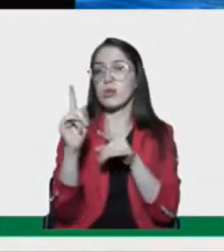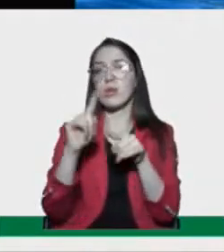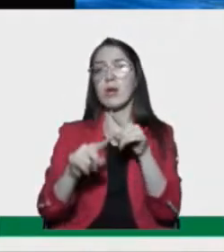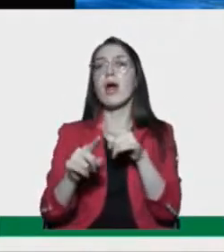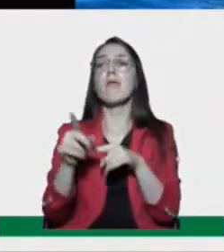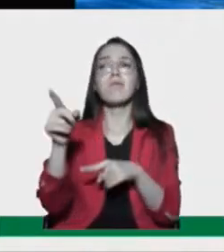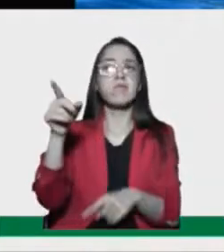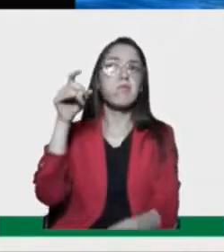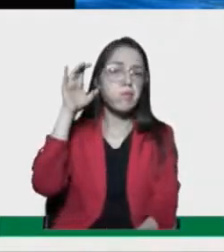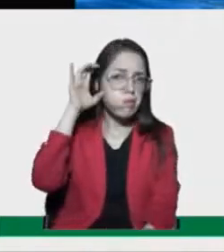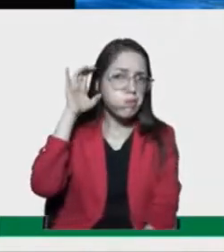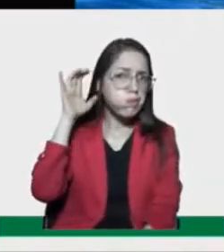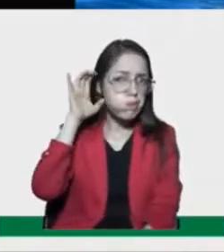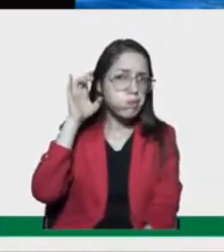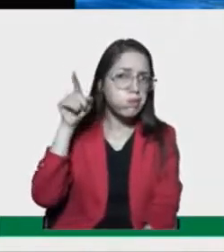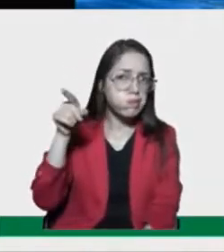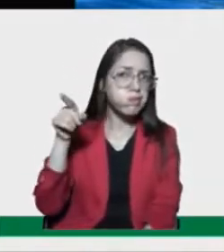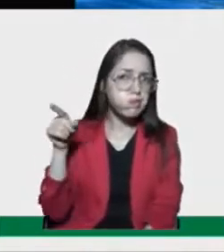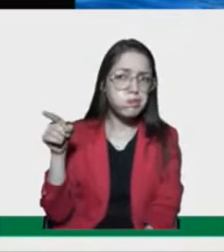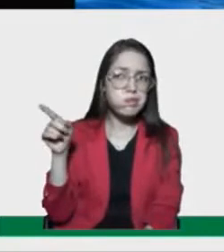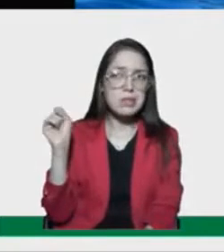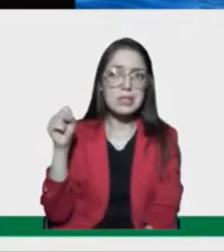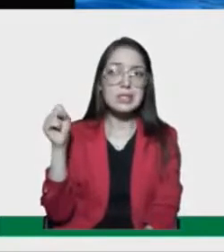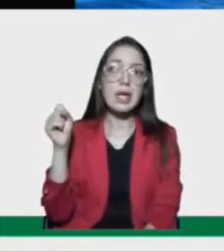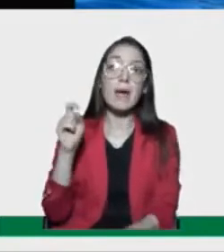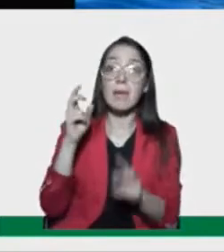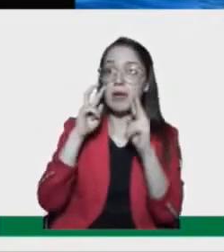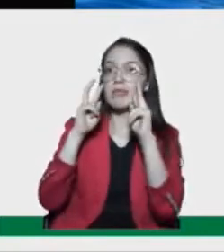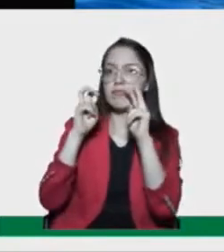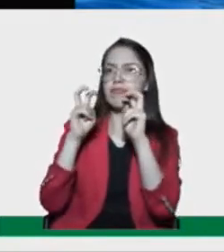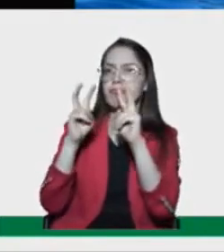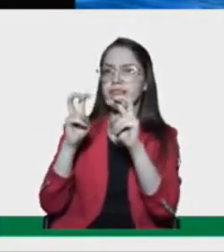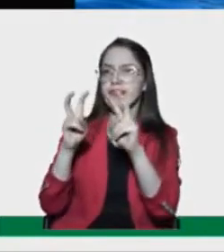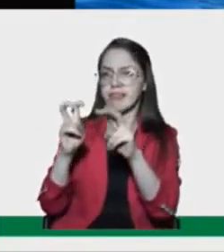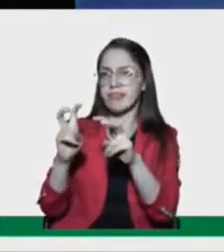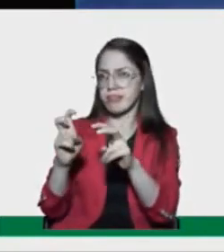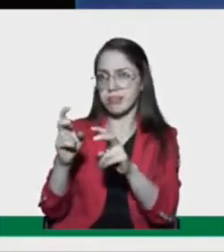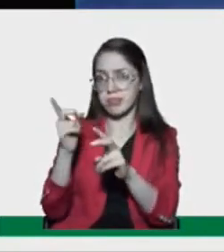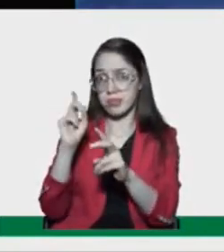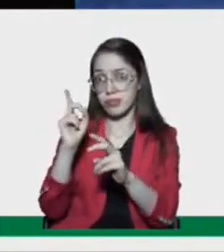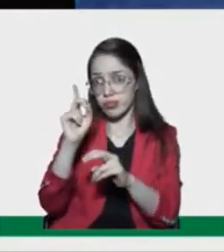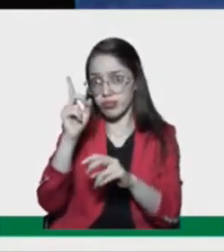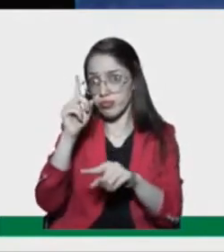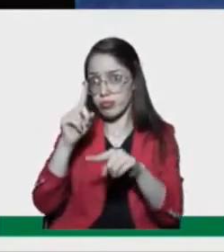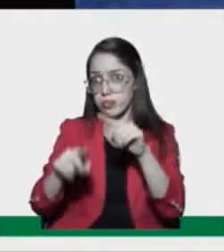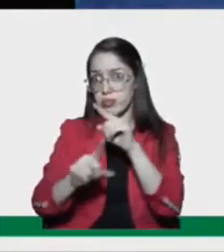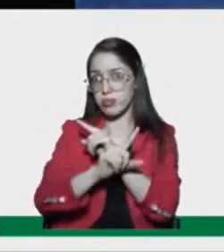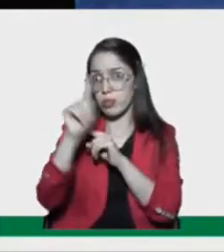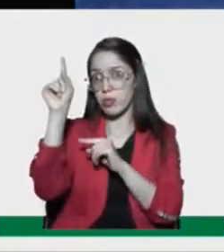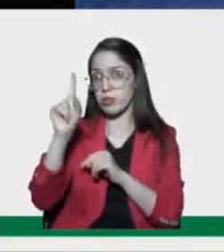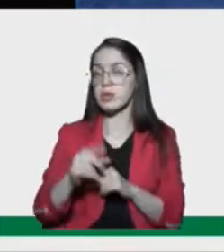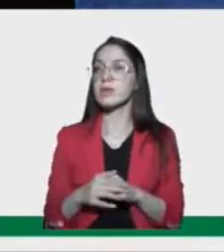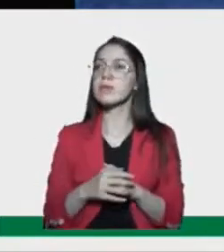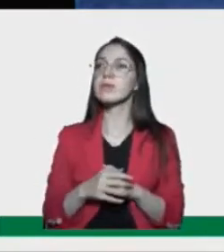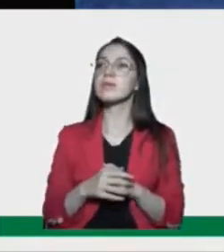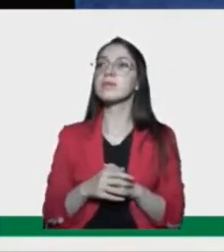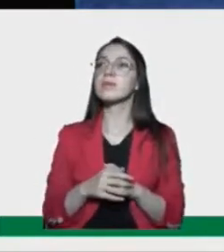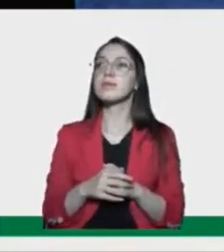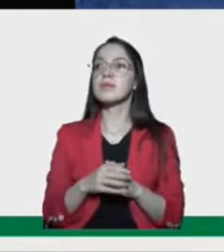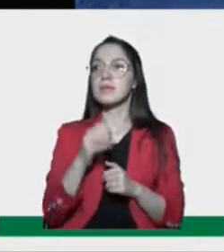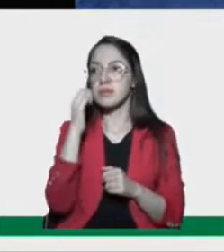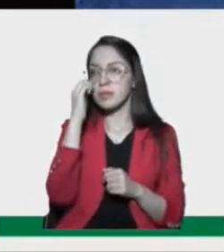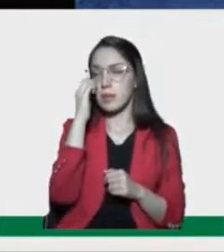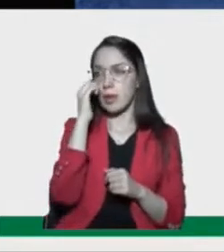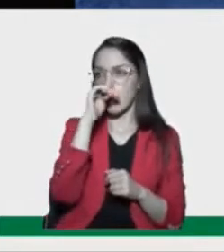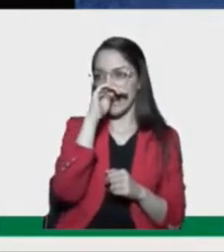con justificación de investigación bueno acá vemos la caleta y nosotros lo que nos